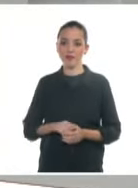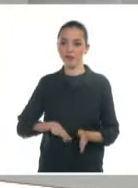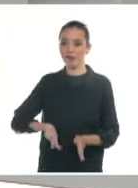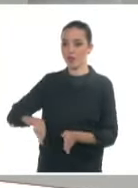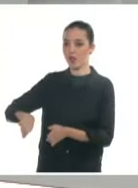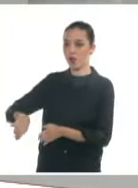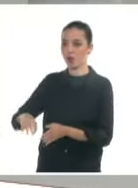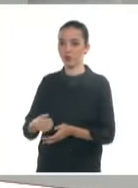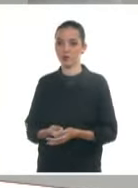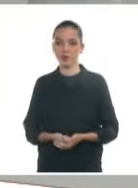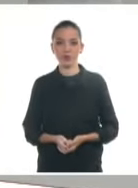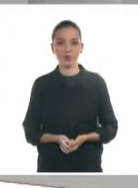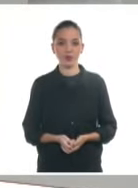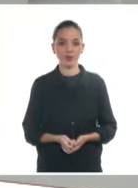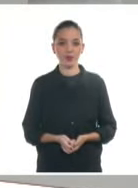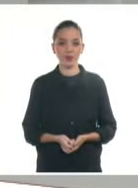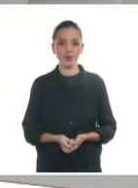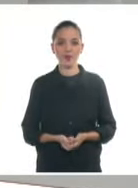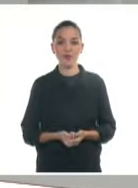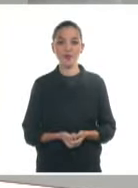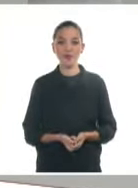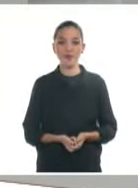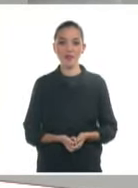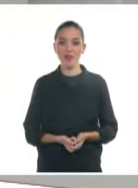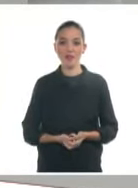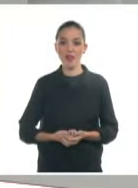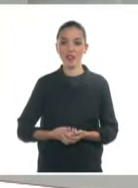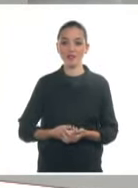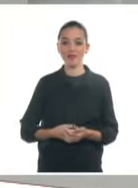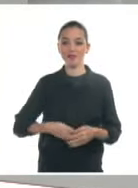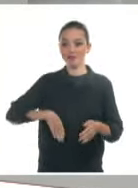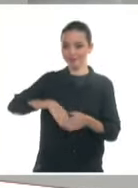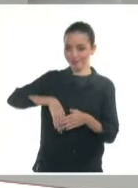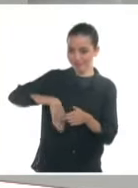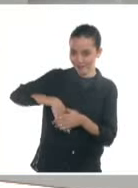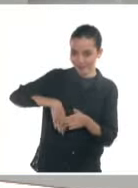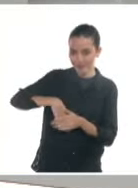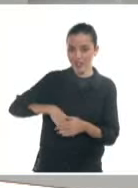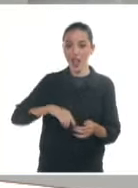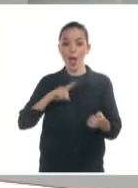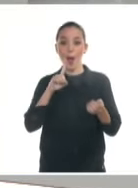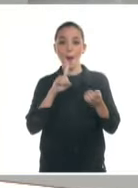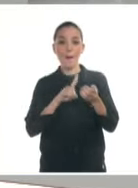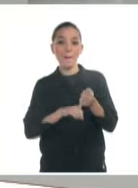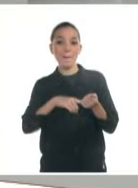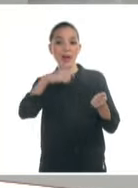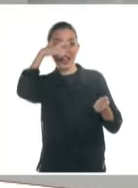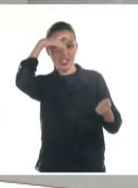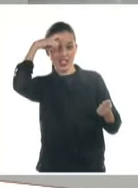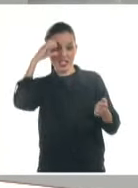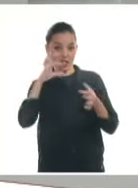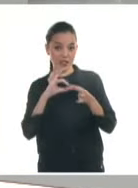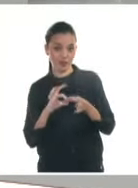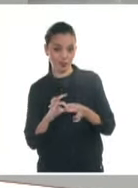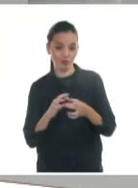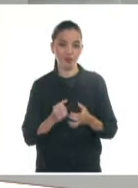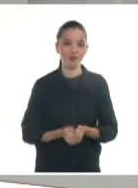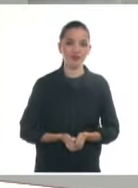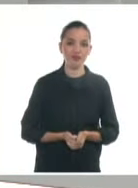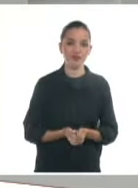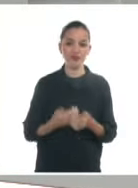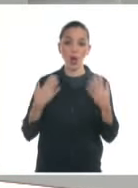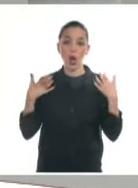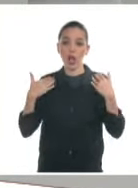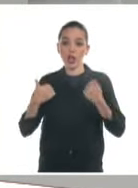que la víspera el PSG se coronó campeón en la Liga 1 de Francia. Ahora los dirigidos por Luis Enrique se concentran en la Liga de Campeones